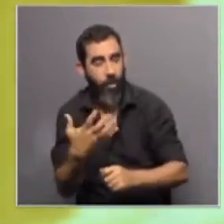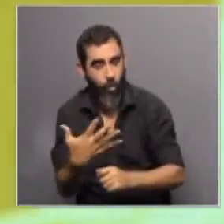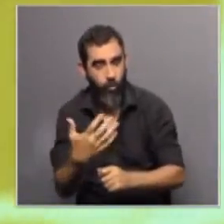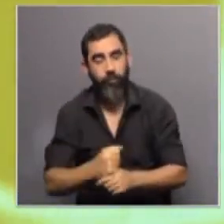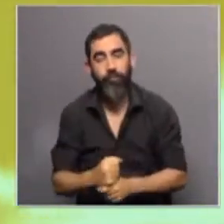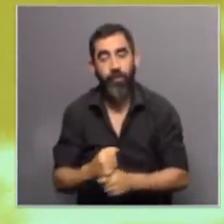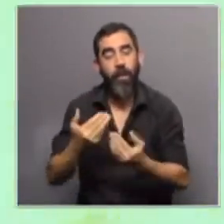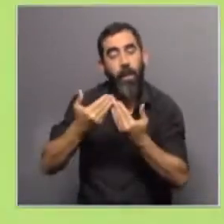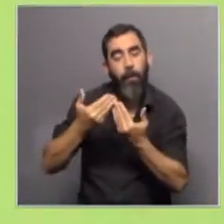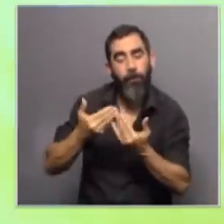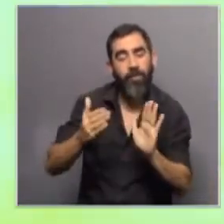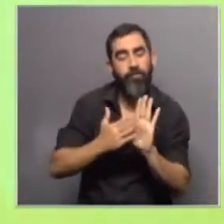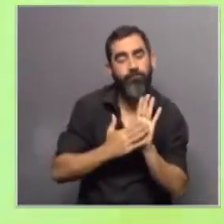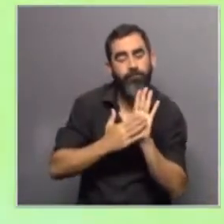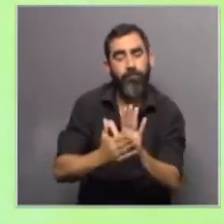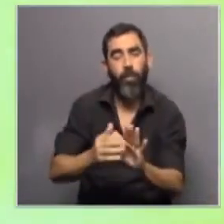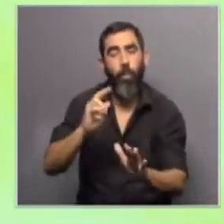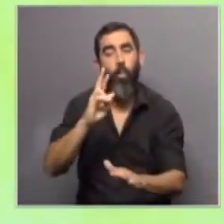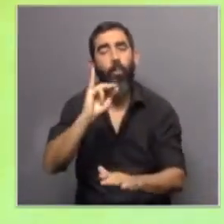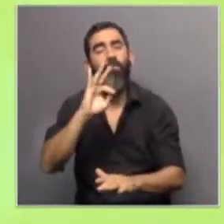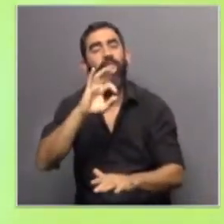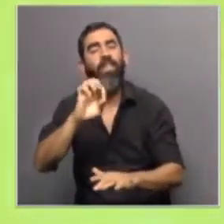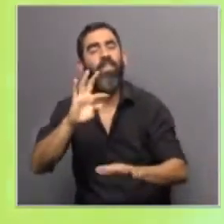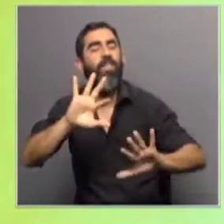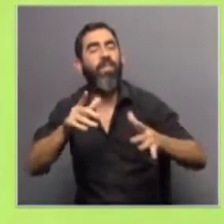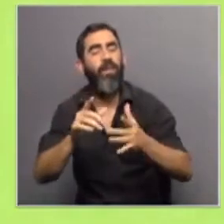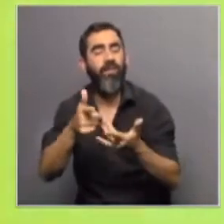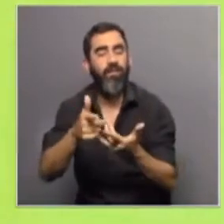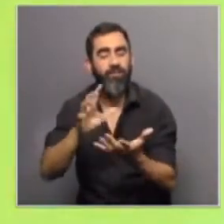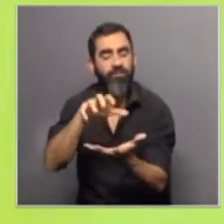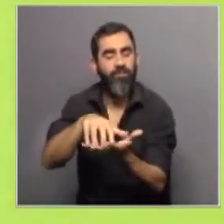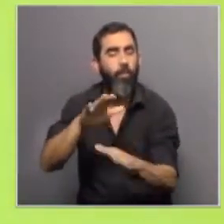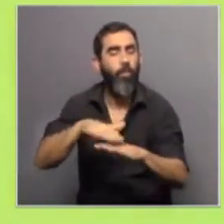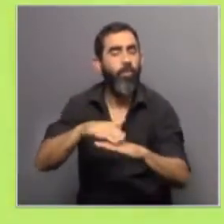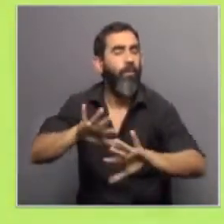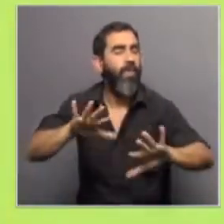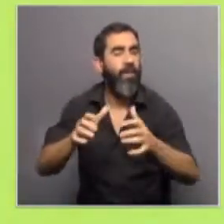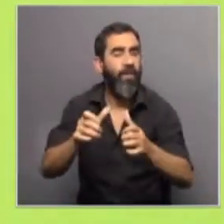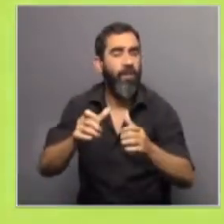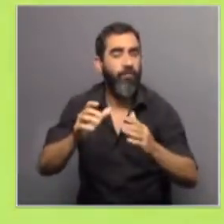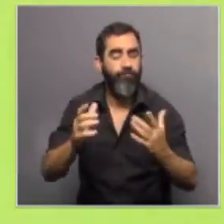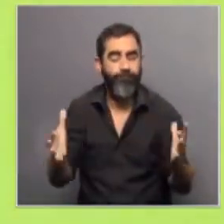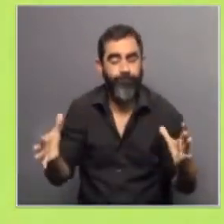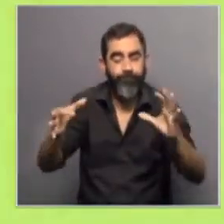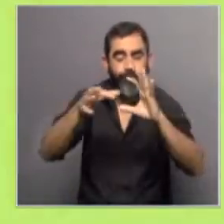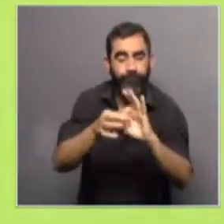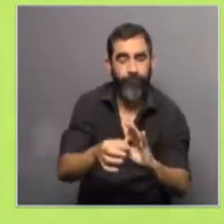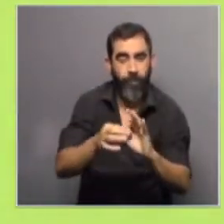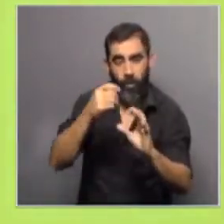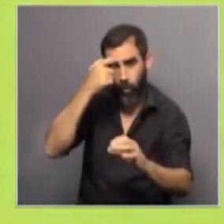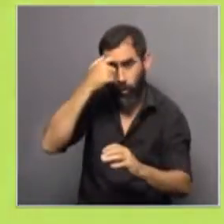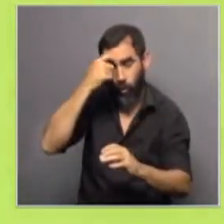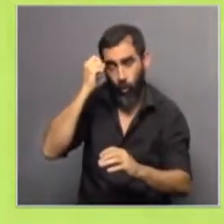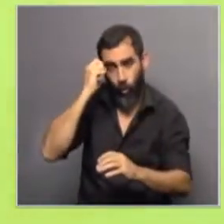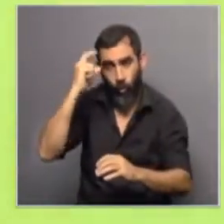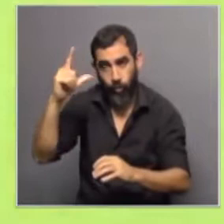agregado. Comenzaremos presentando a la UBIT, el sector de PDCIVA que se encarga de tender los puentes entre el conocimiento